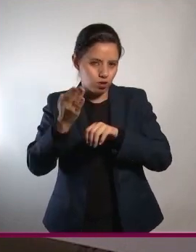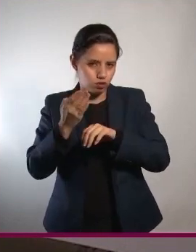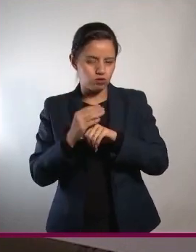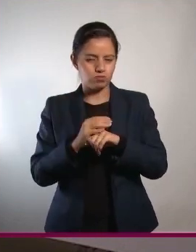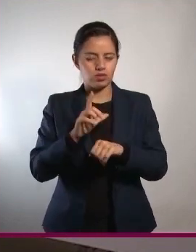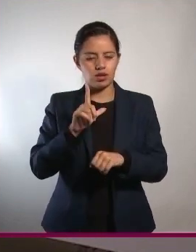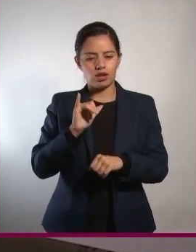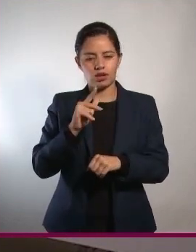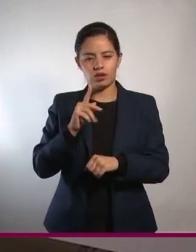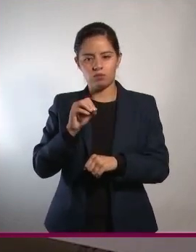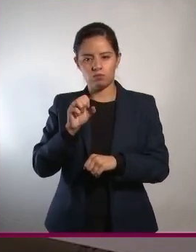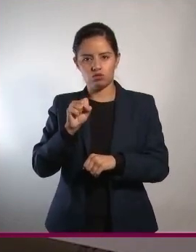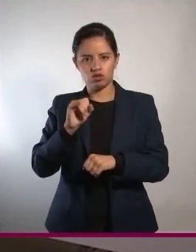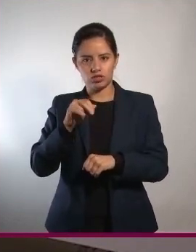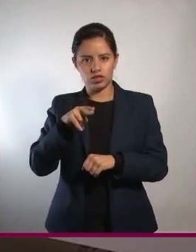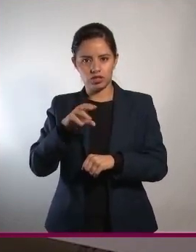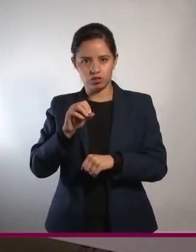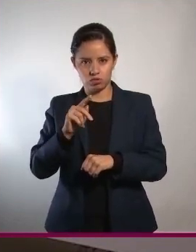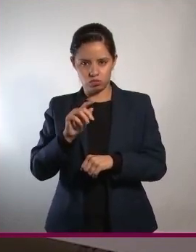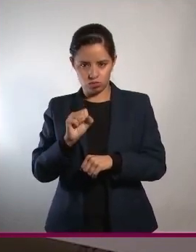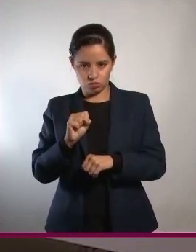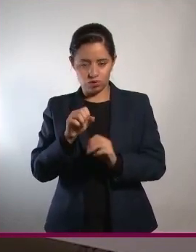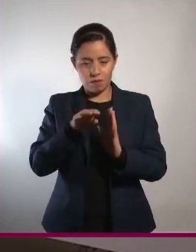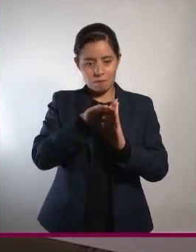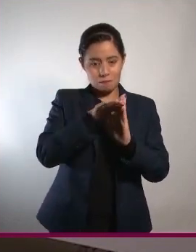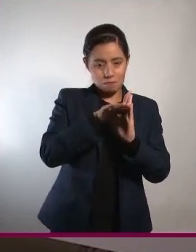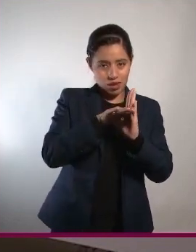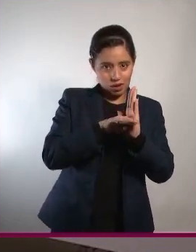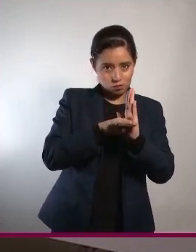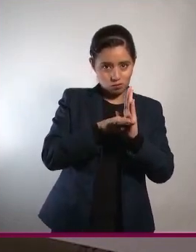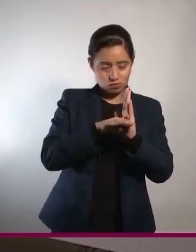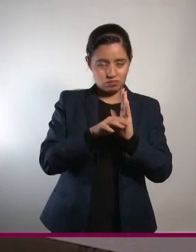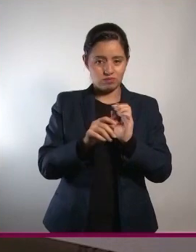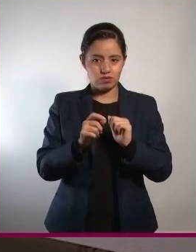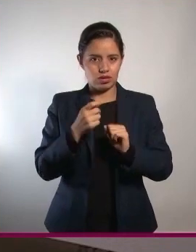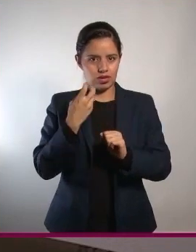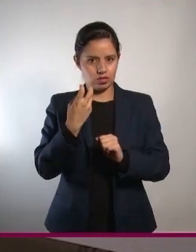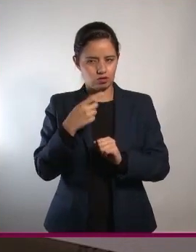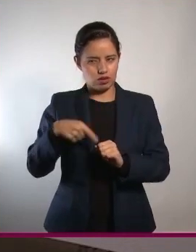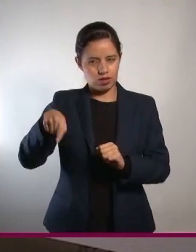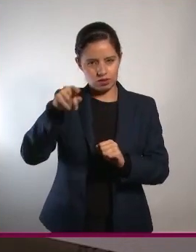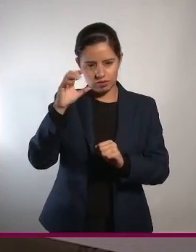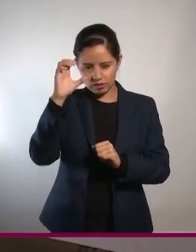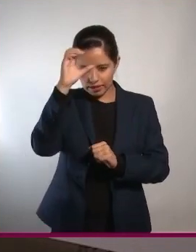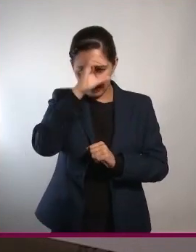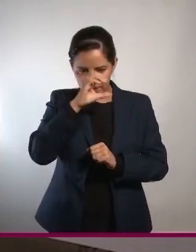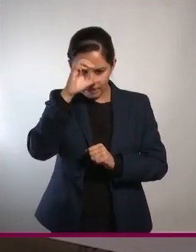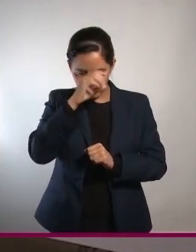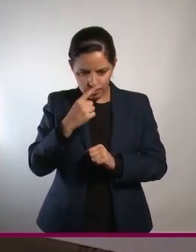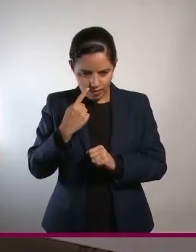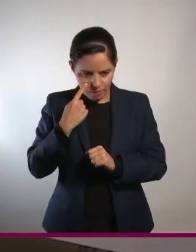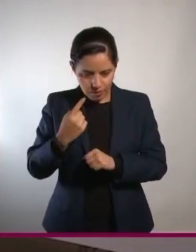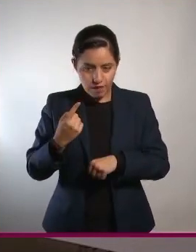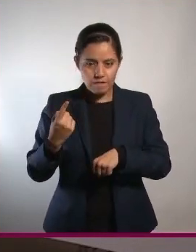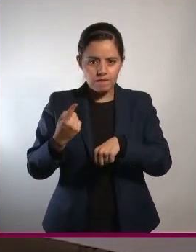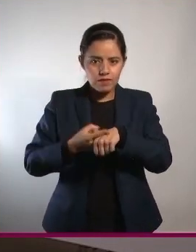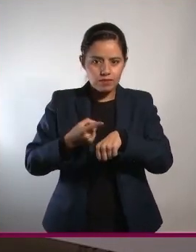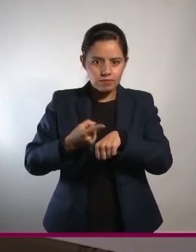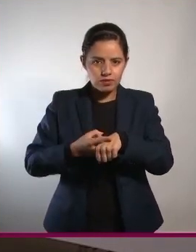inflamación. Todo eso ha hecho pensar a los científicos que esta enfermedad es una